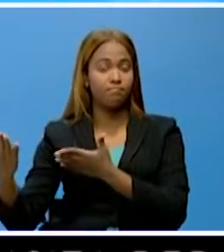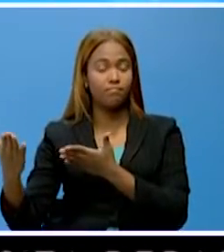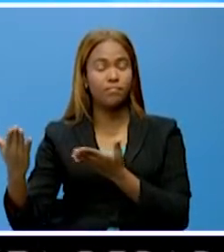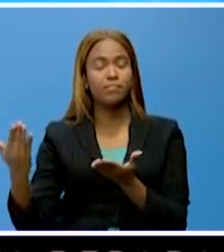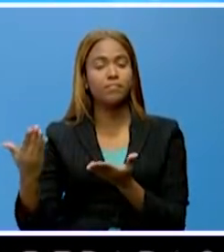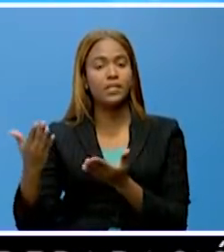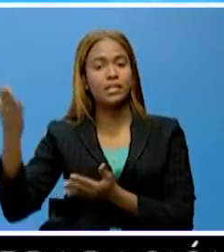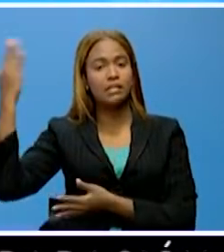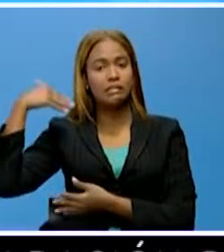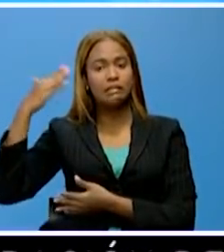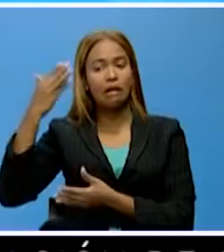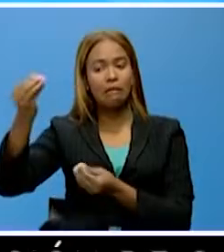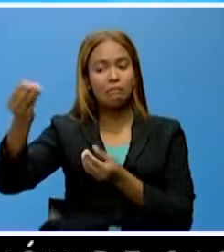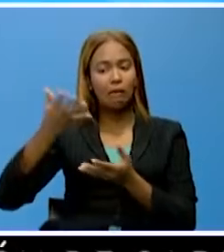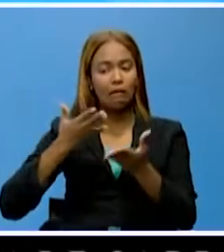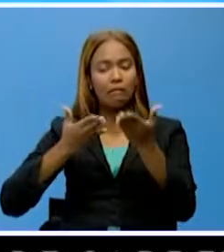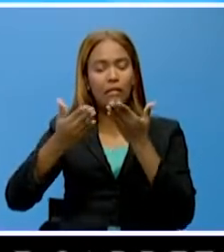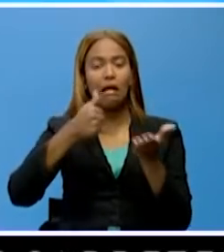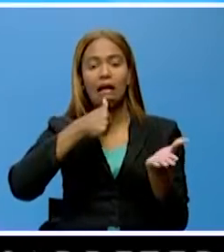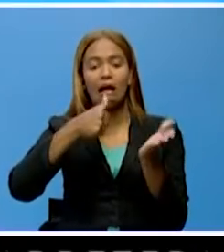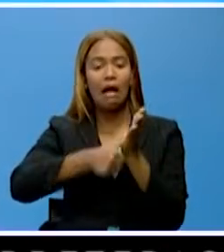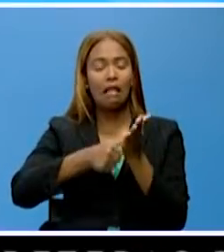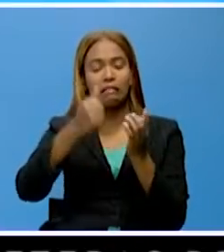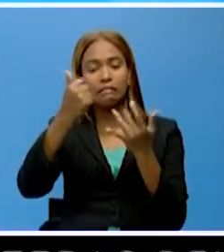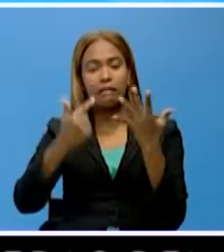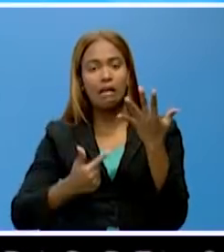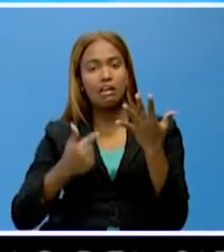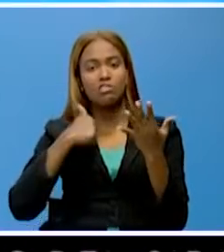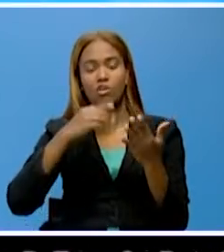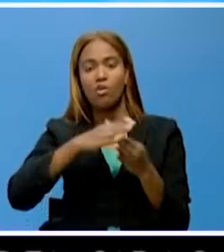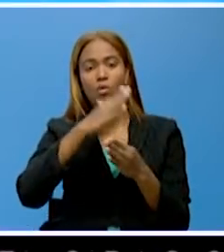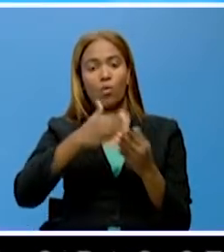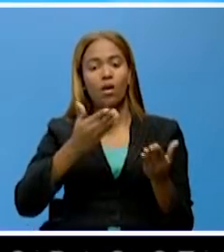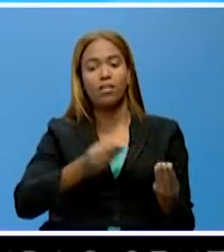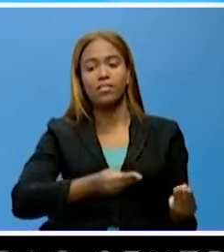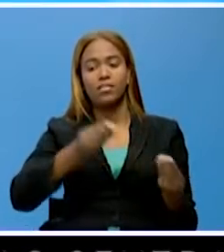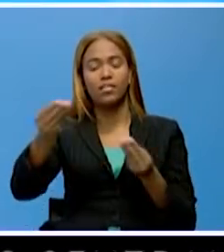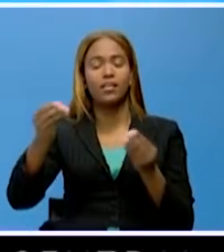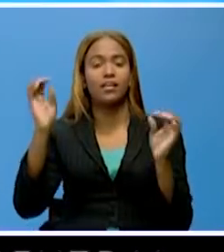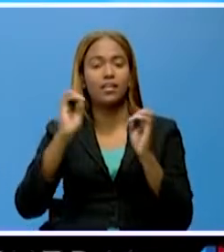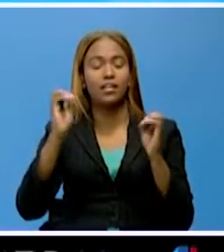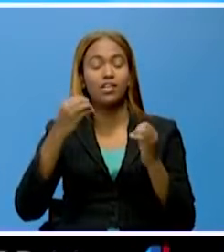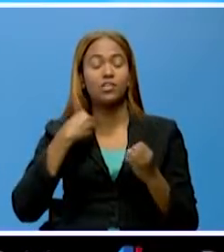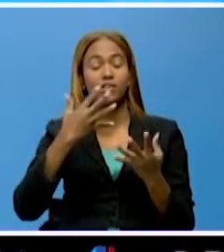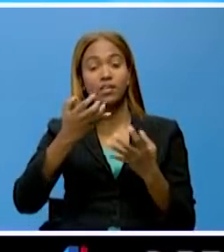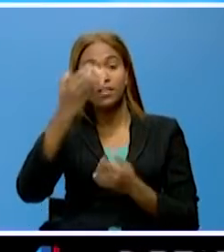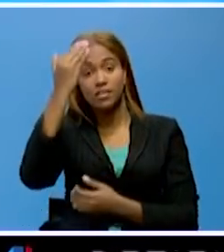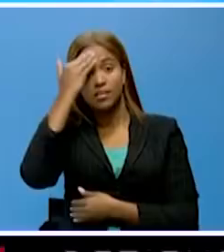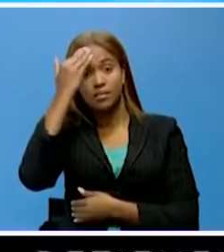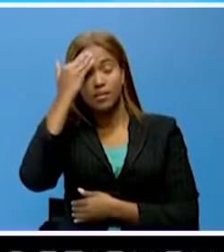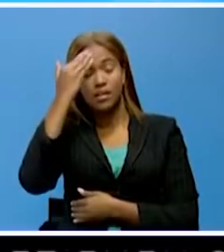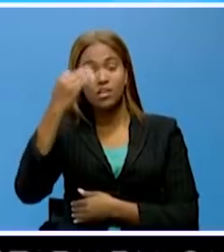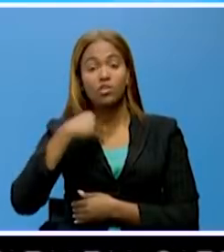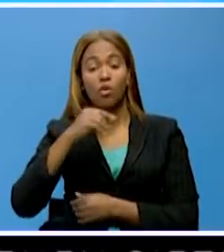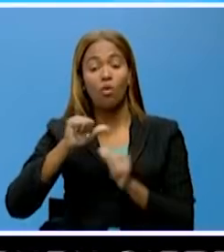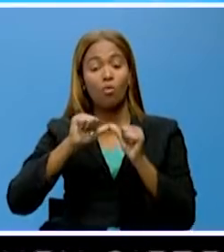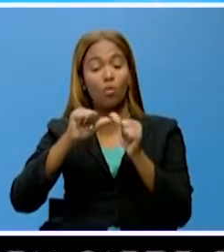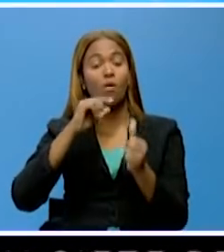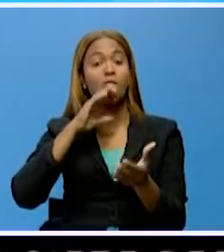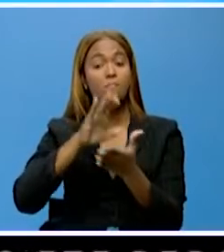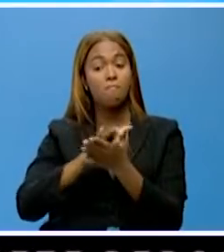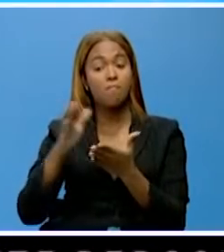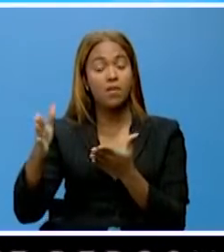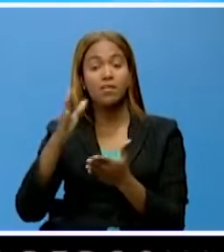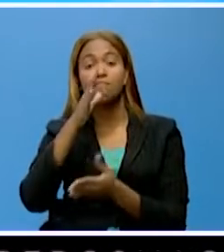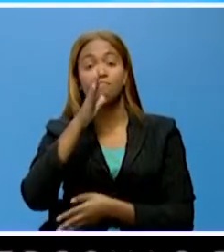cuantos cartas y eso. Yo nunca devolví nada para atrás. Yo quiero saber, yo sigo casado con esa